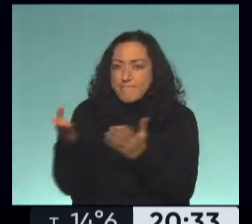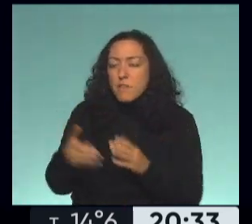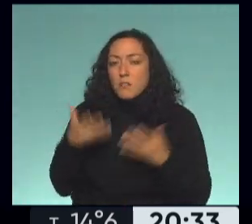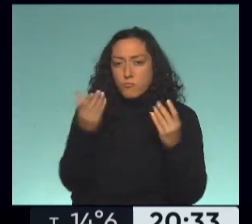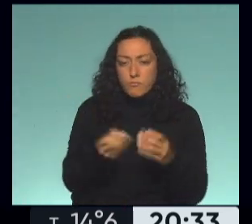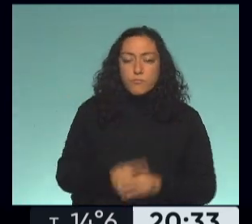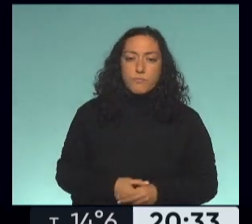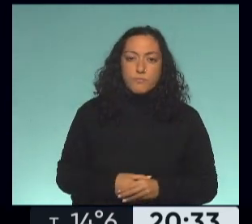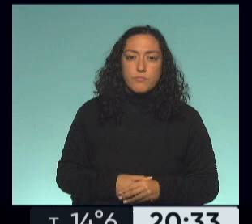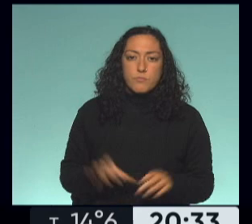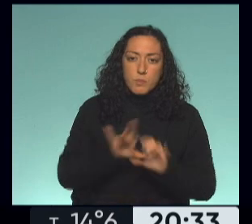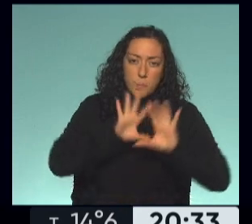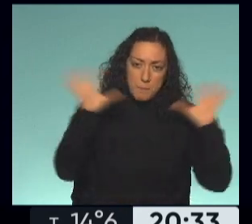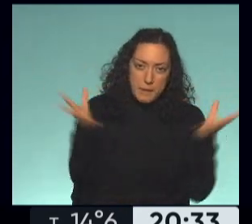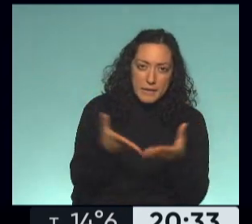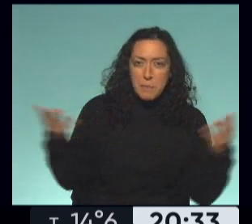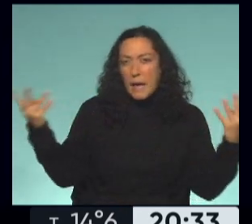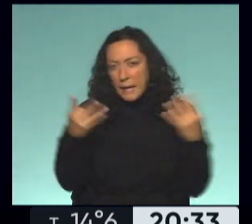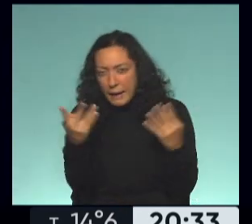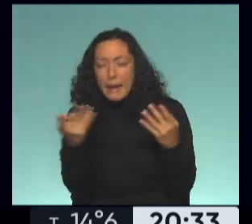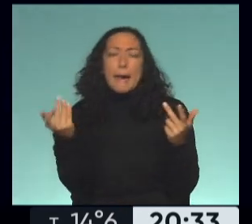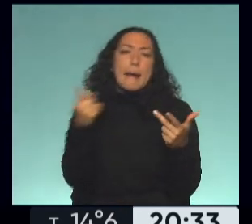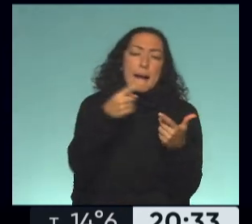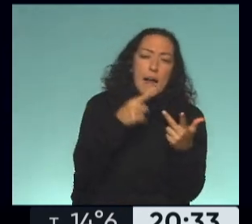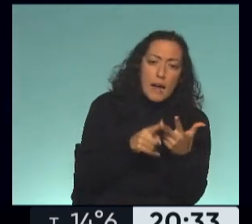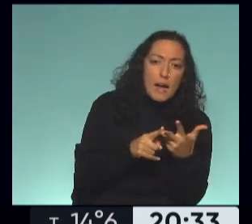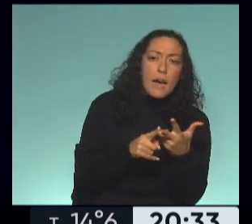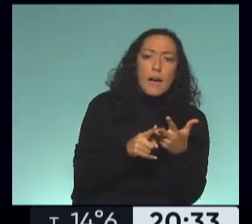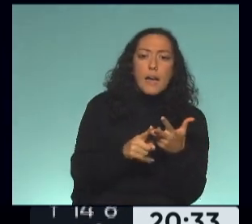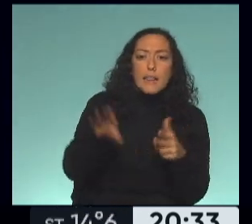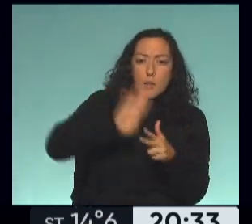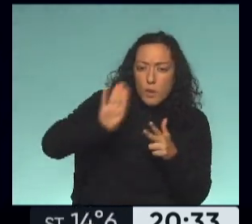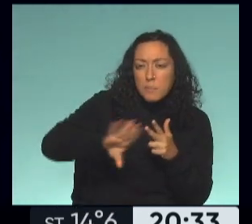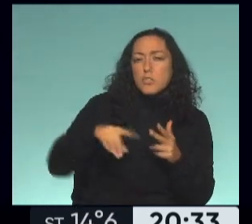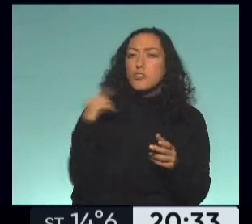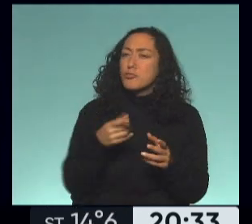A pesar de la pandemia, a pesar de la guerra, a pesar del endeudamiento, siempre